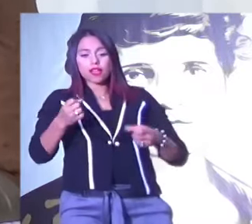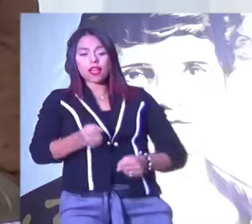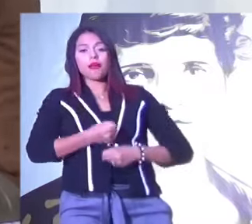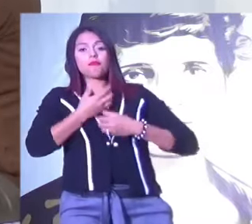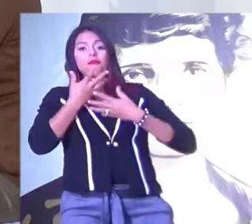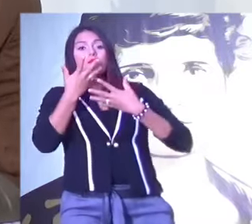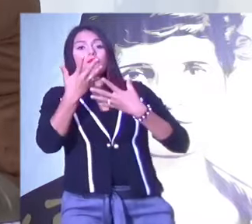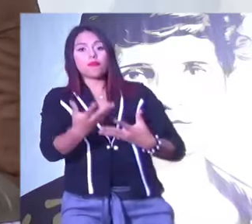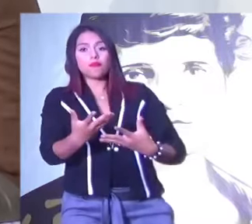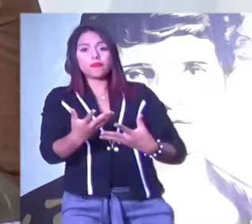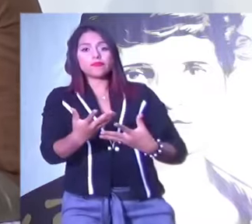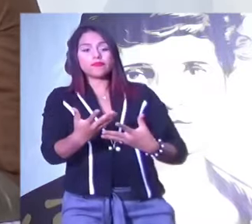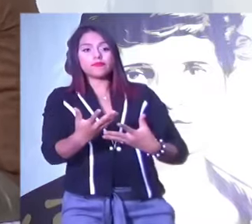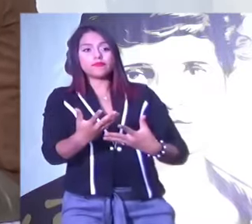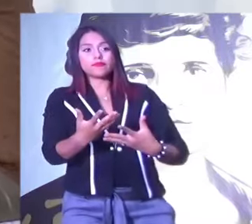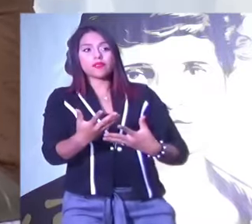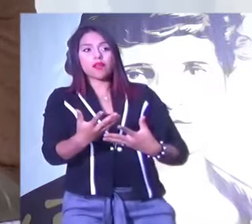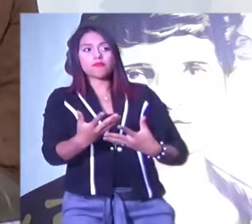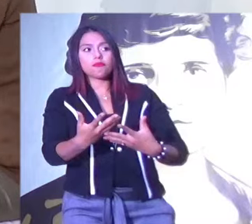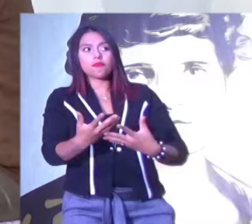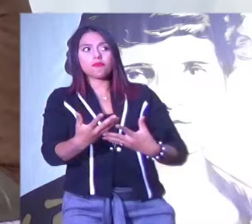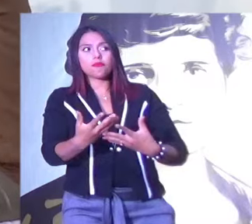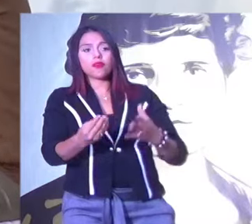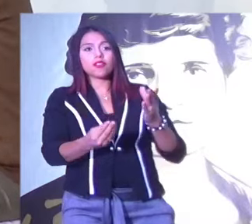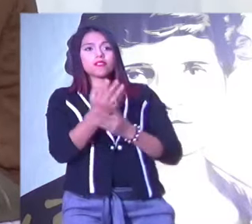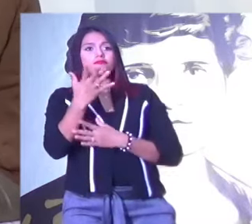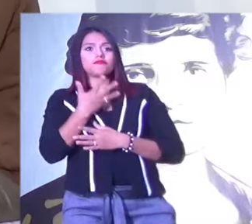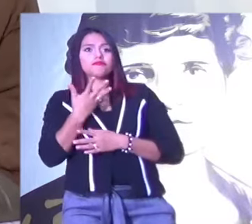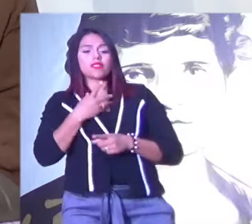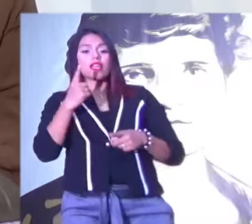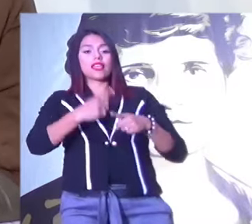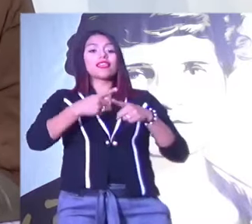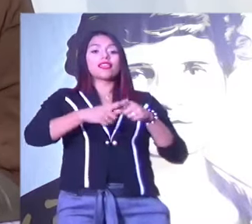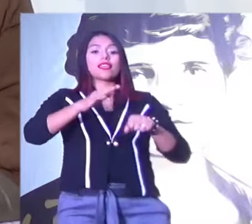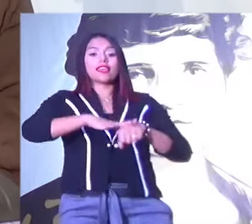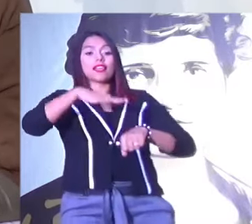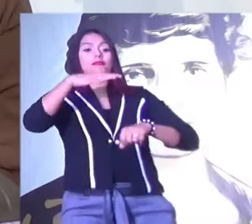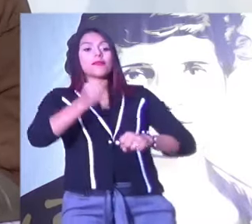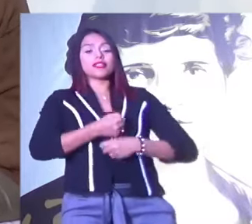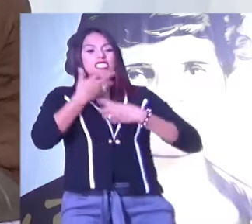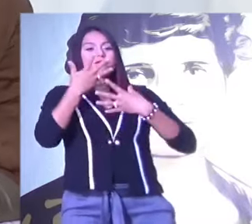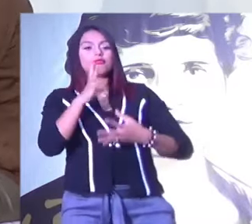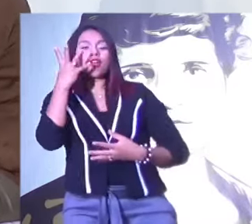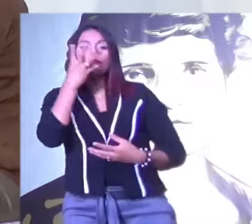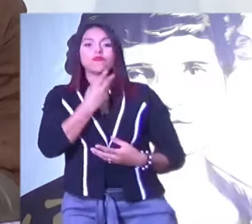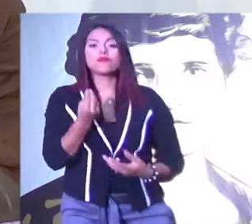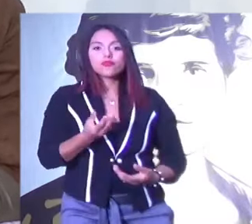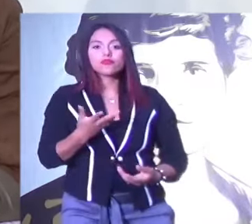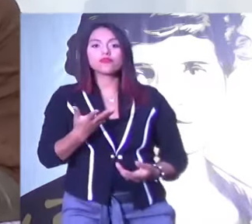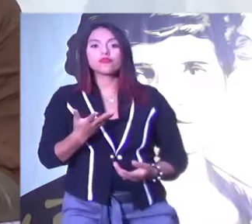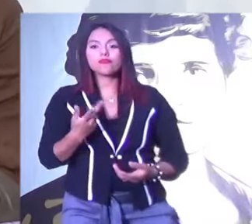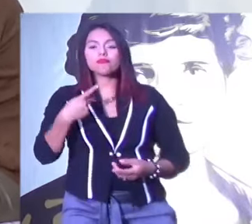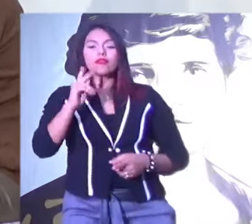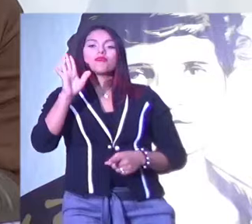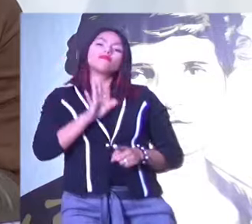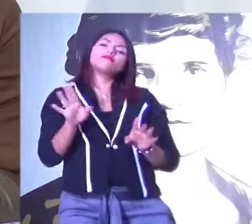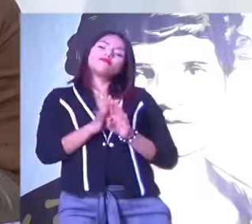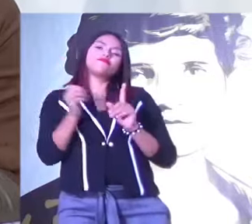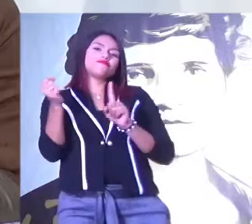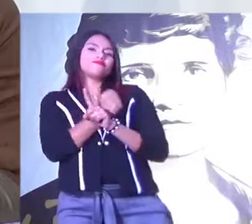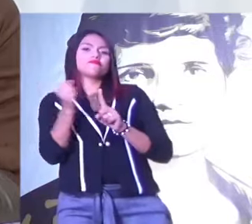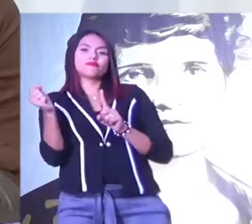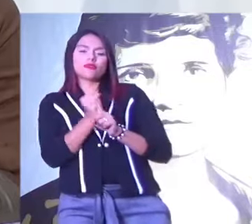poetas que rivalizan por quién es el que tiene la alquimia más potente de la palabra, ¿no? Exacto, eso mismo. No